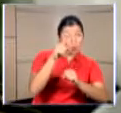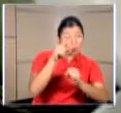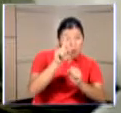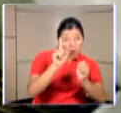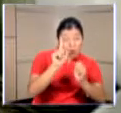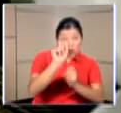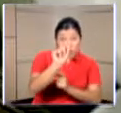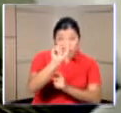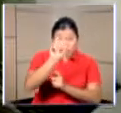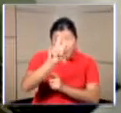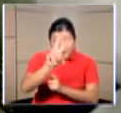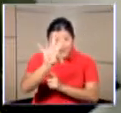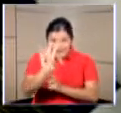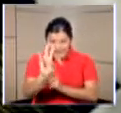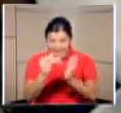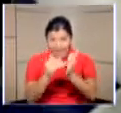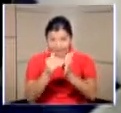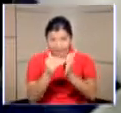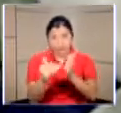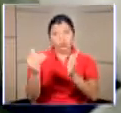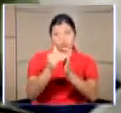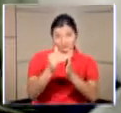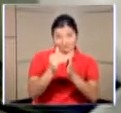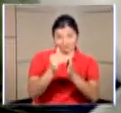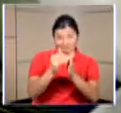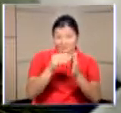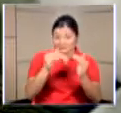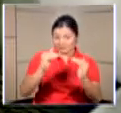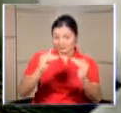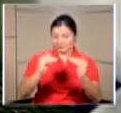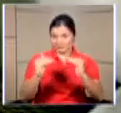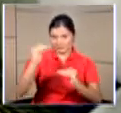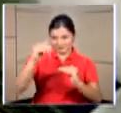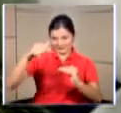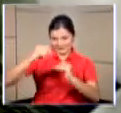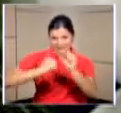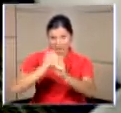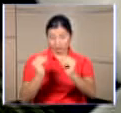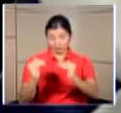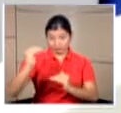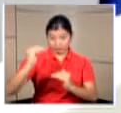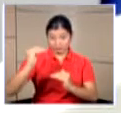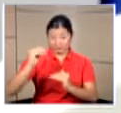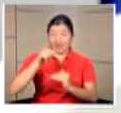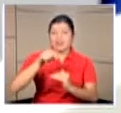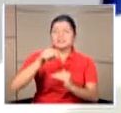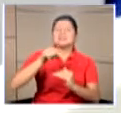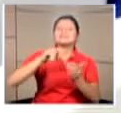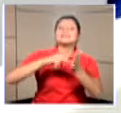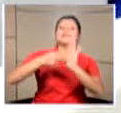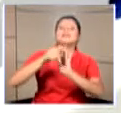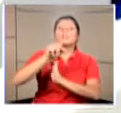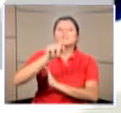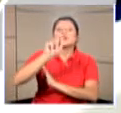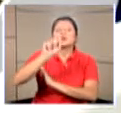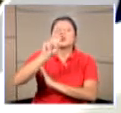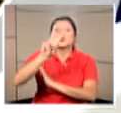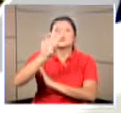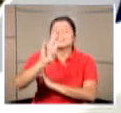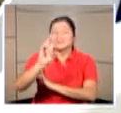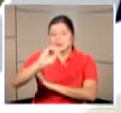es decir, 18,9% más. De esos 7,96 billones de este presupuesto,